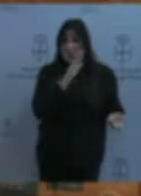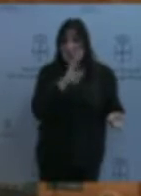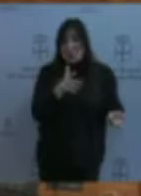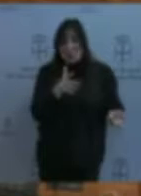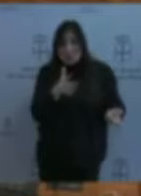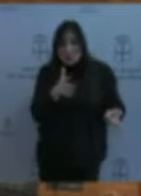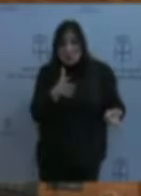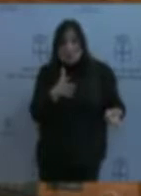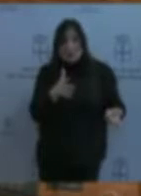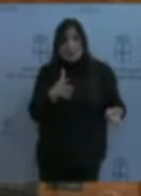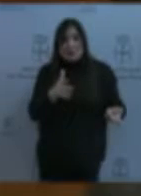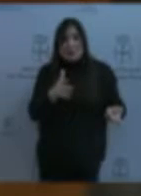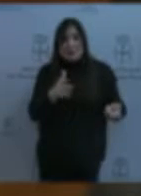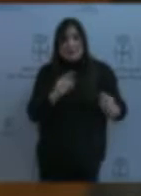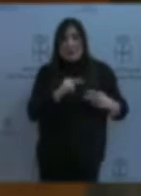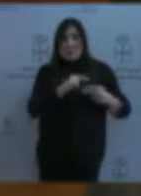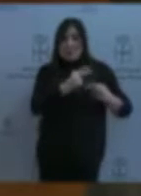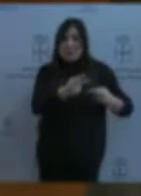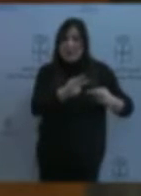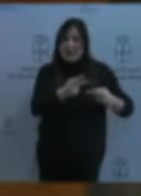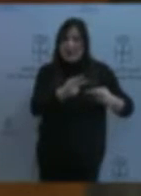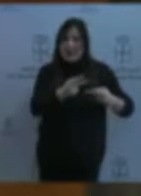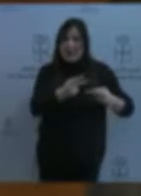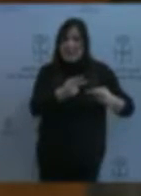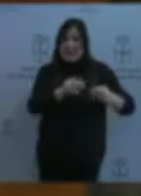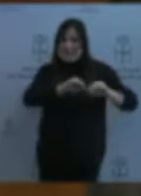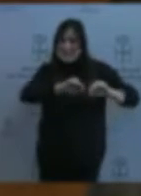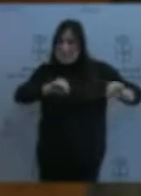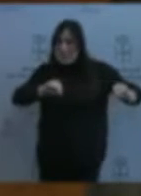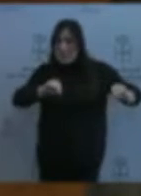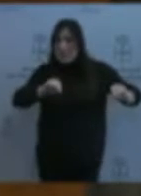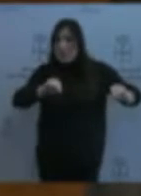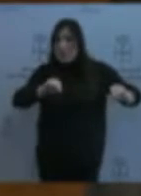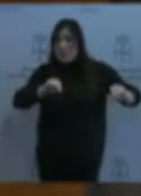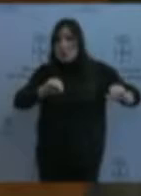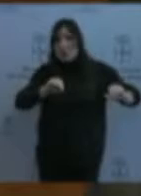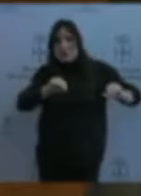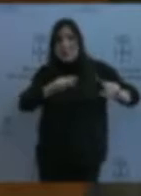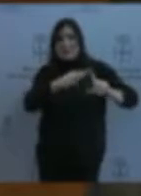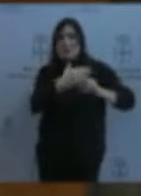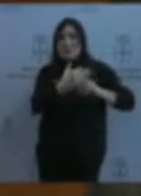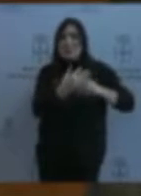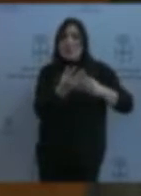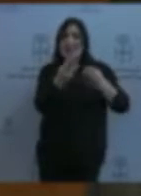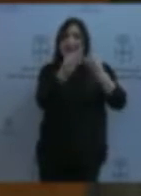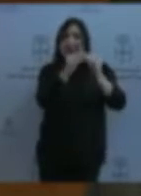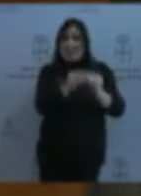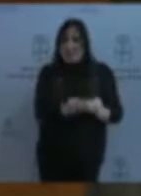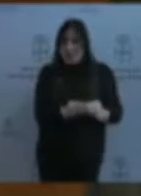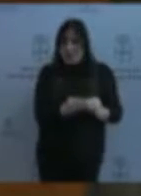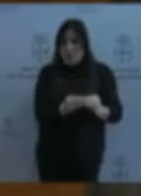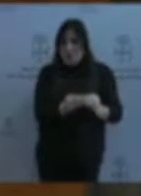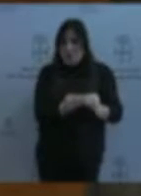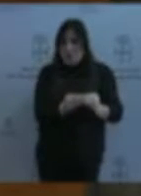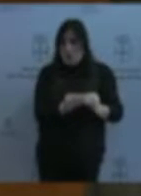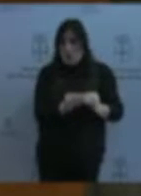de la pequeña o gran historia de esta reparación desde que se abordó